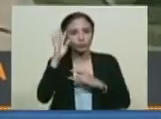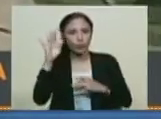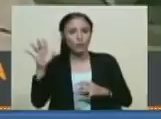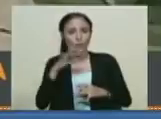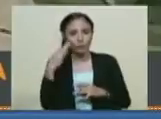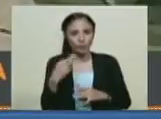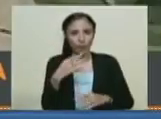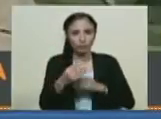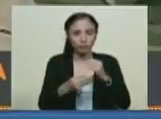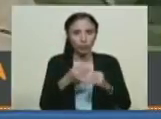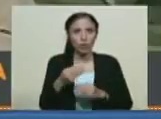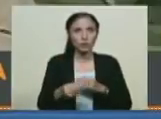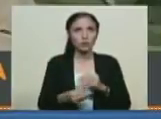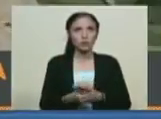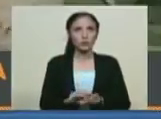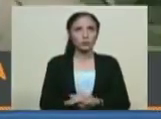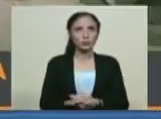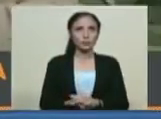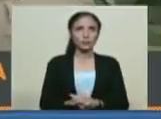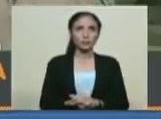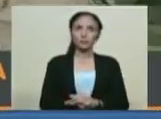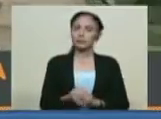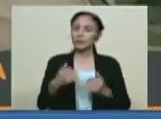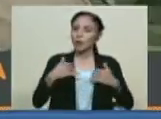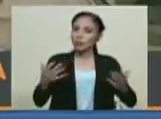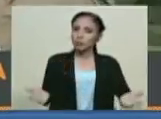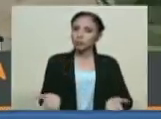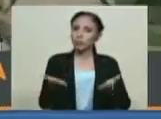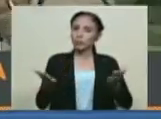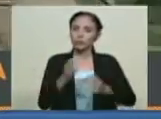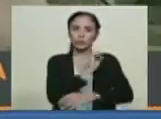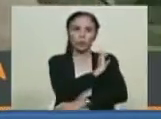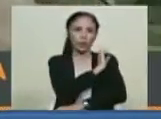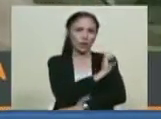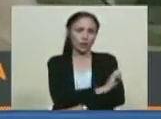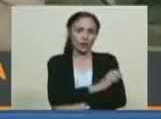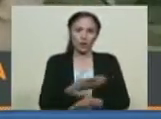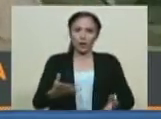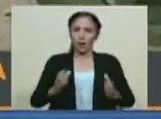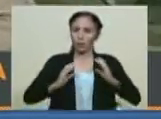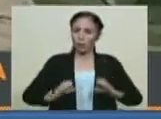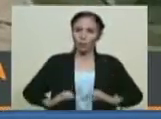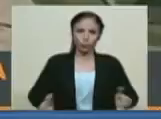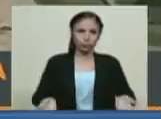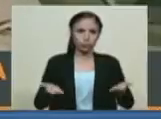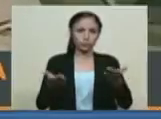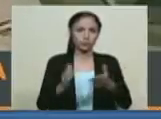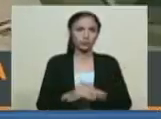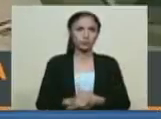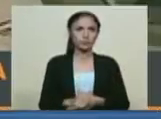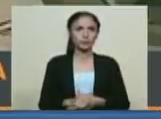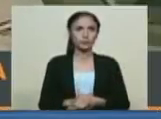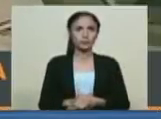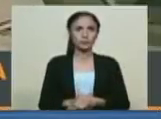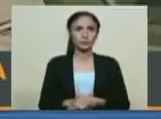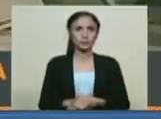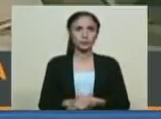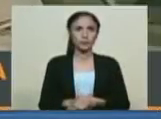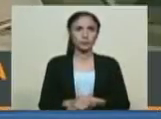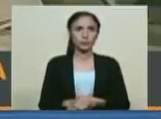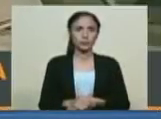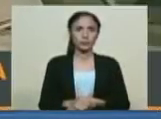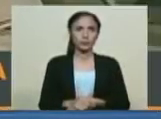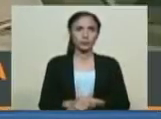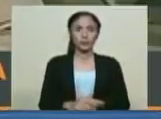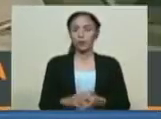realidad. La motivación, la energía que le entra a uno en el cuerpo es indescriptible. A uno le dan ganas